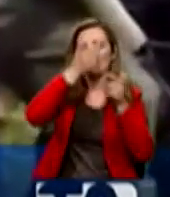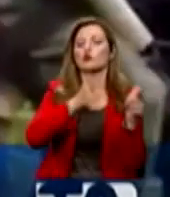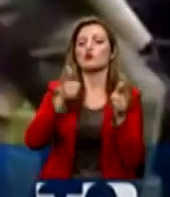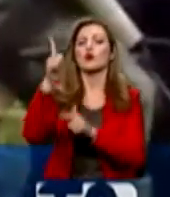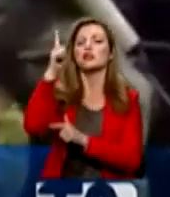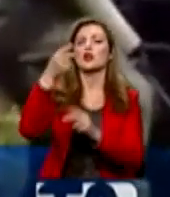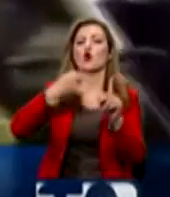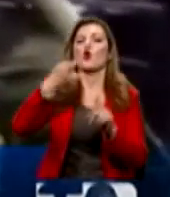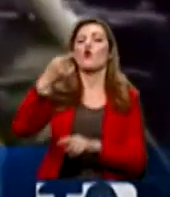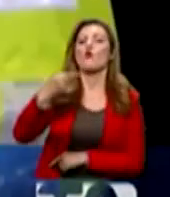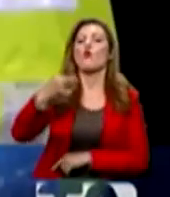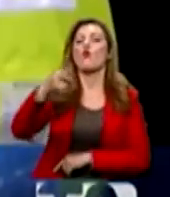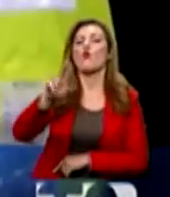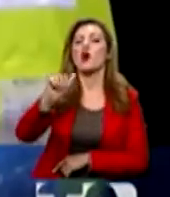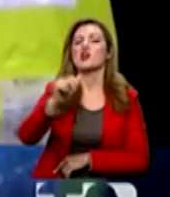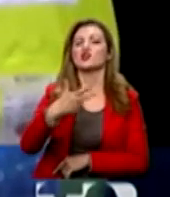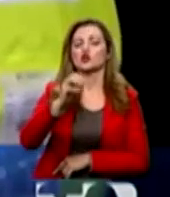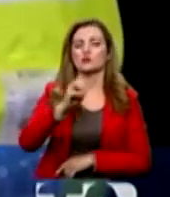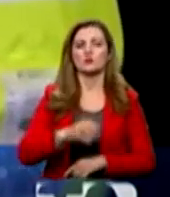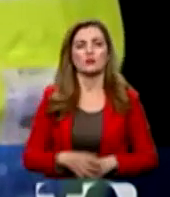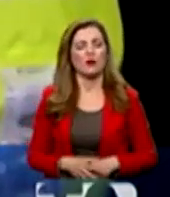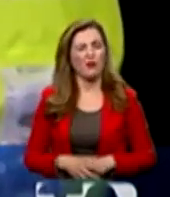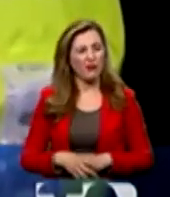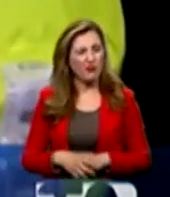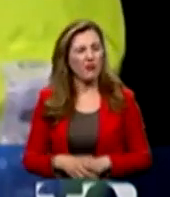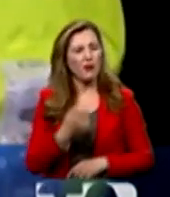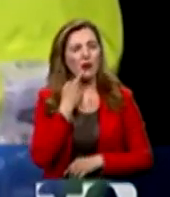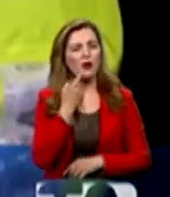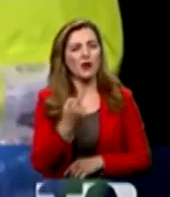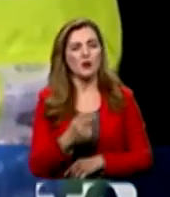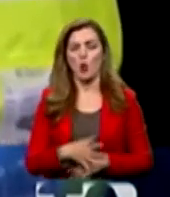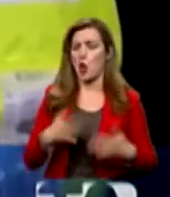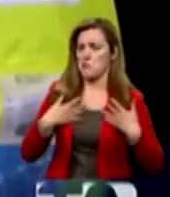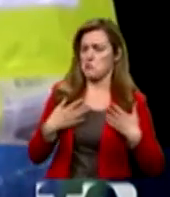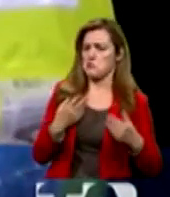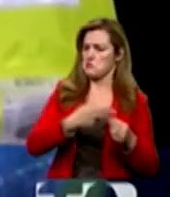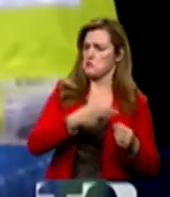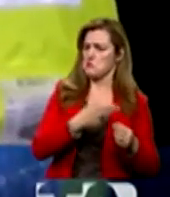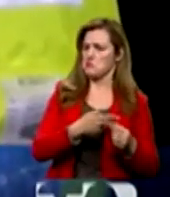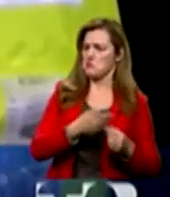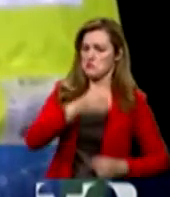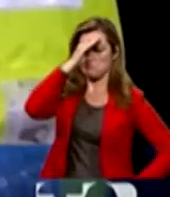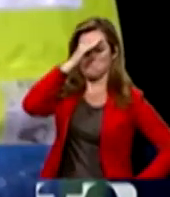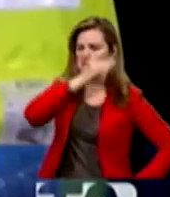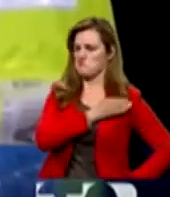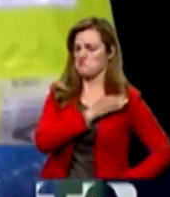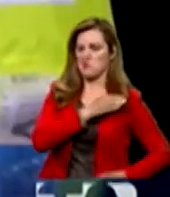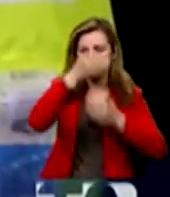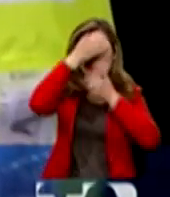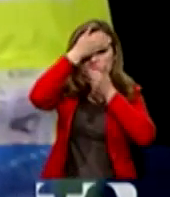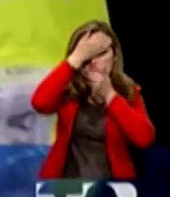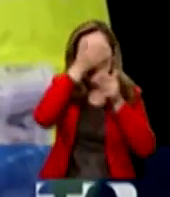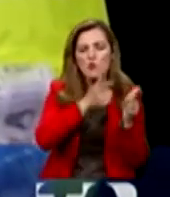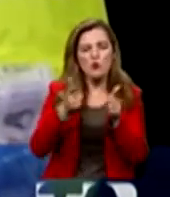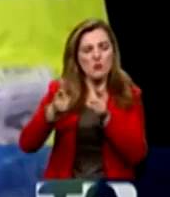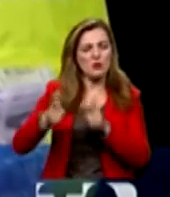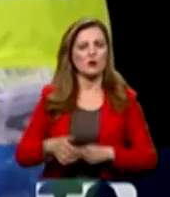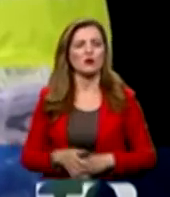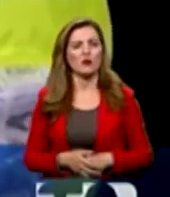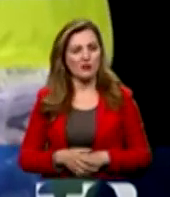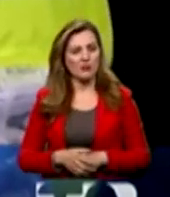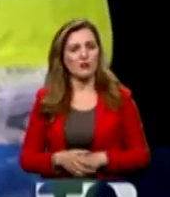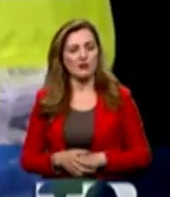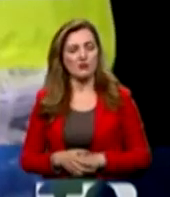liderado por alias Guacho. Aluciendo de que eran parte del frente Oliver Sinisterra, del comandante